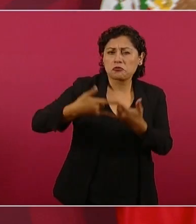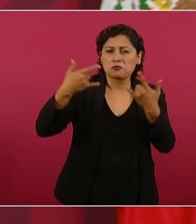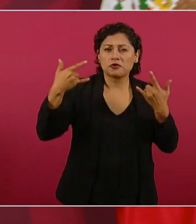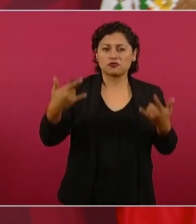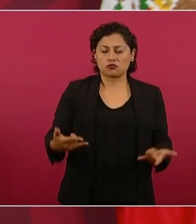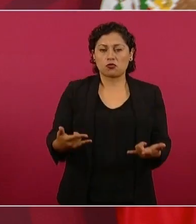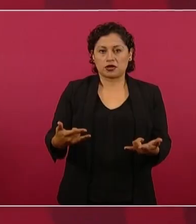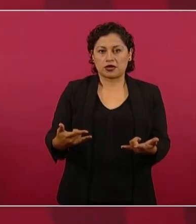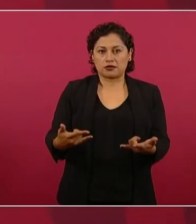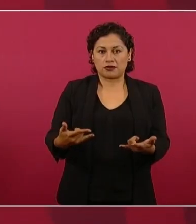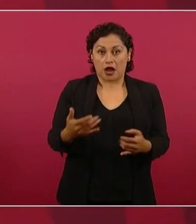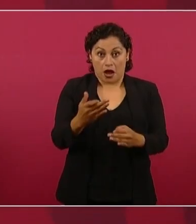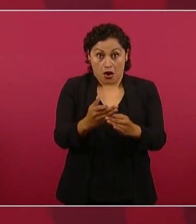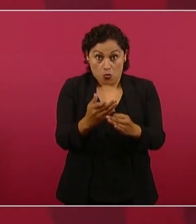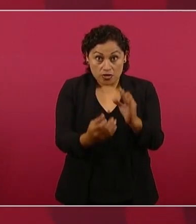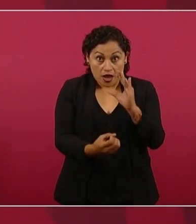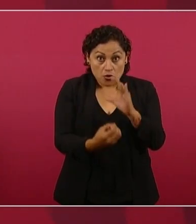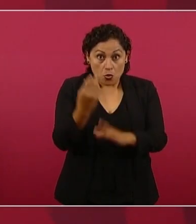periodo neoliberal,